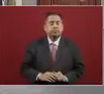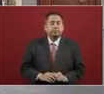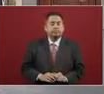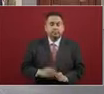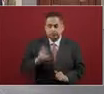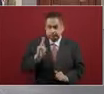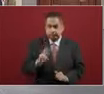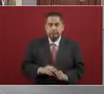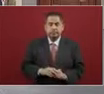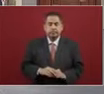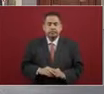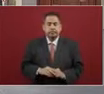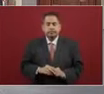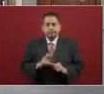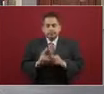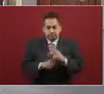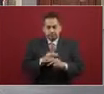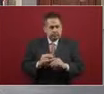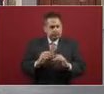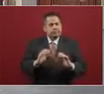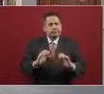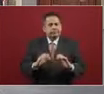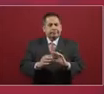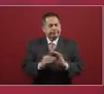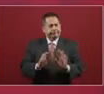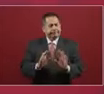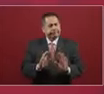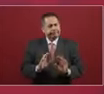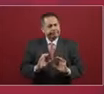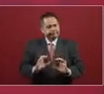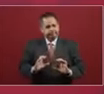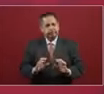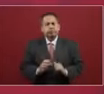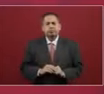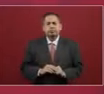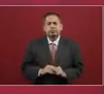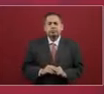Pero vamos a cuidar de que